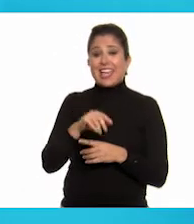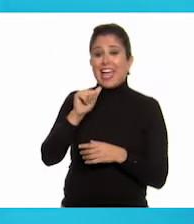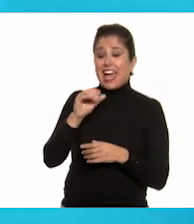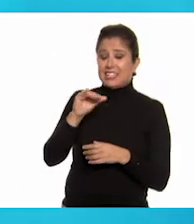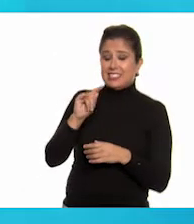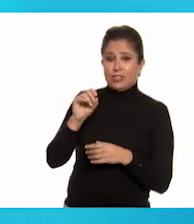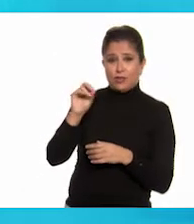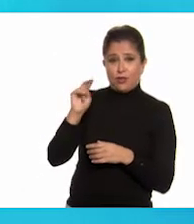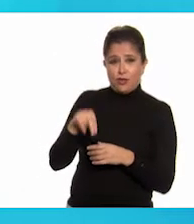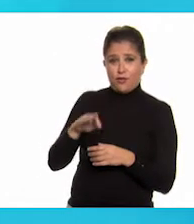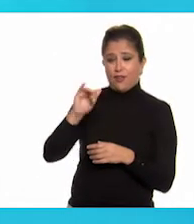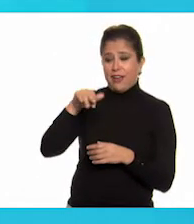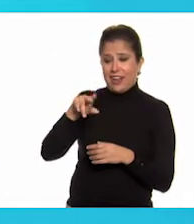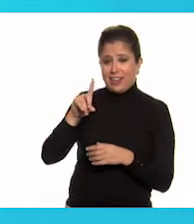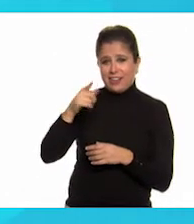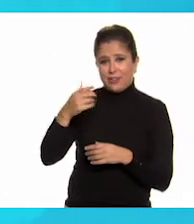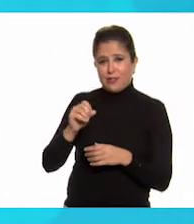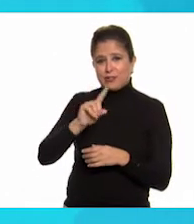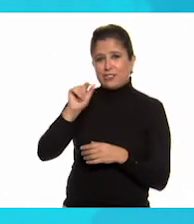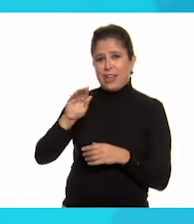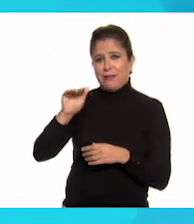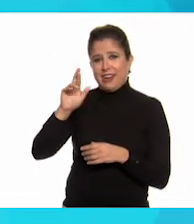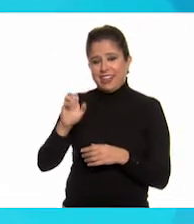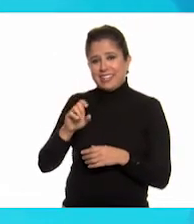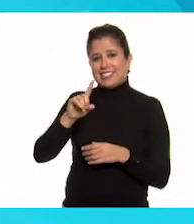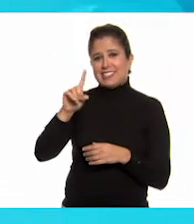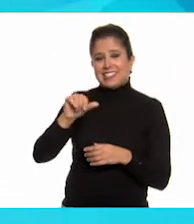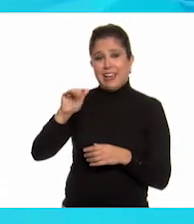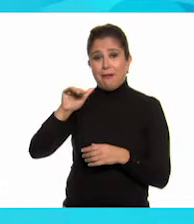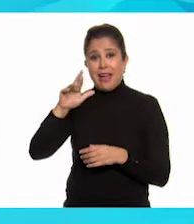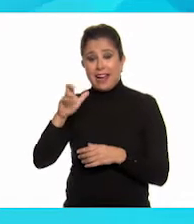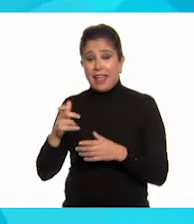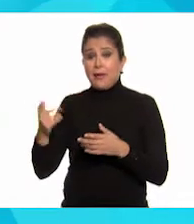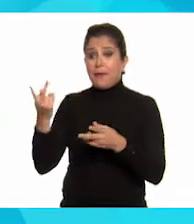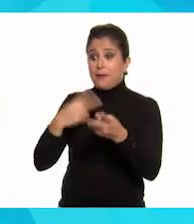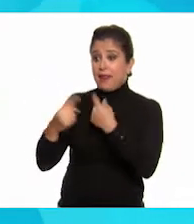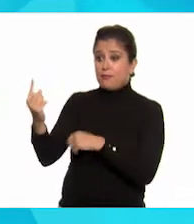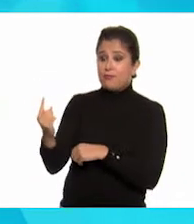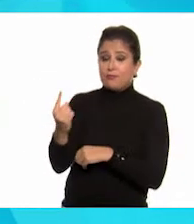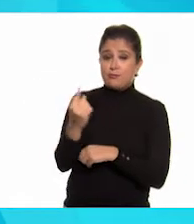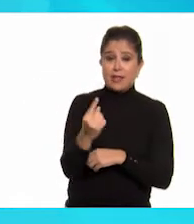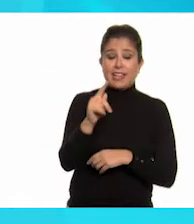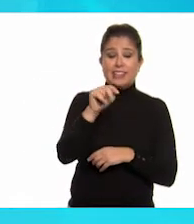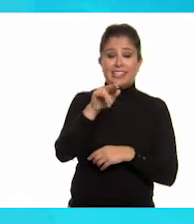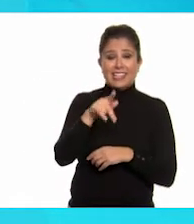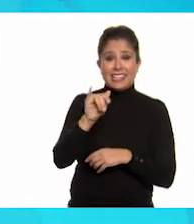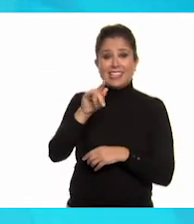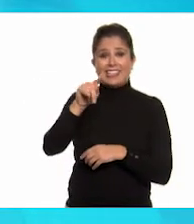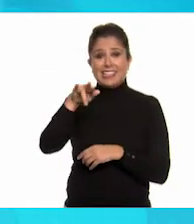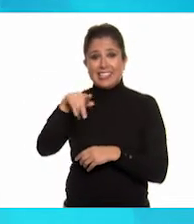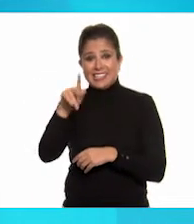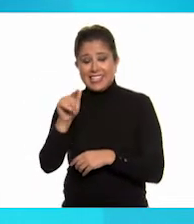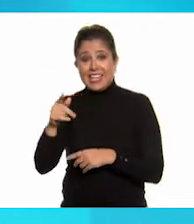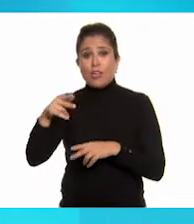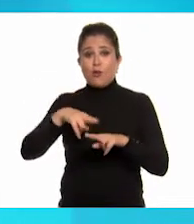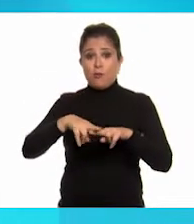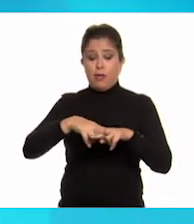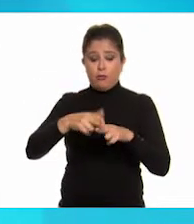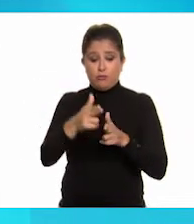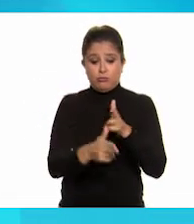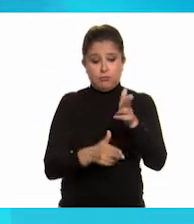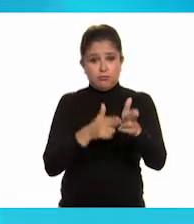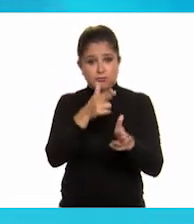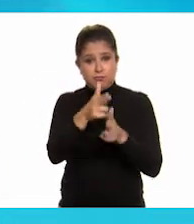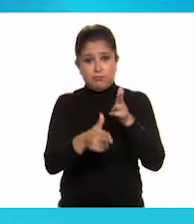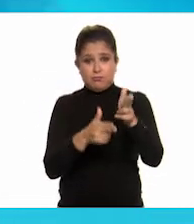de un fandango, sango, sango, sabaré, sabaré que va pasando con su triqui, triqui, tran, por la vía va pasando, por la